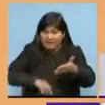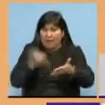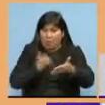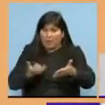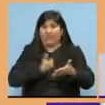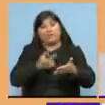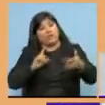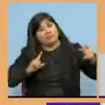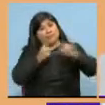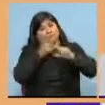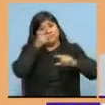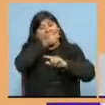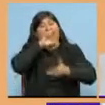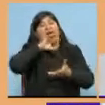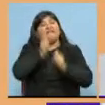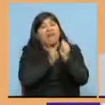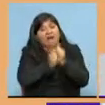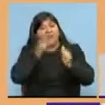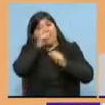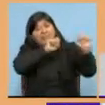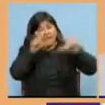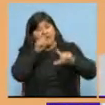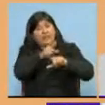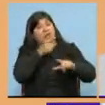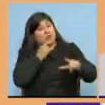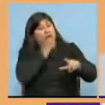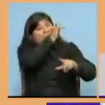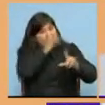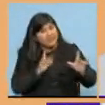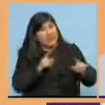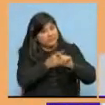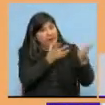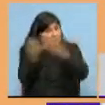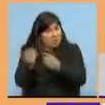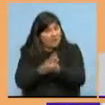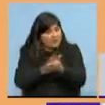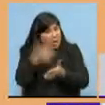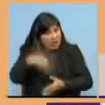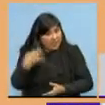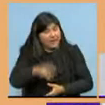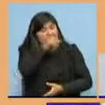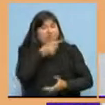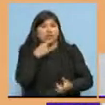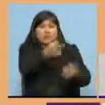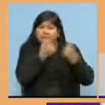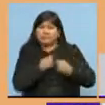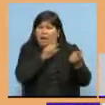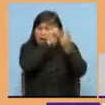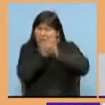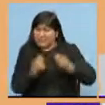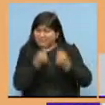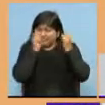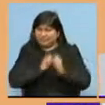tenido que llegar a la justicia realmente son políticas de empresas pero también tiene que ver que nos vayan conociendo a nosotros como ong nos pasó